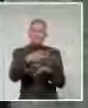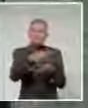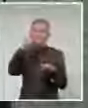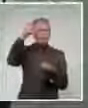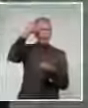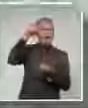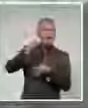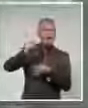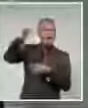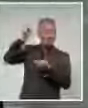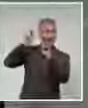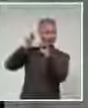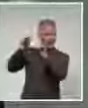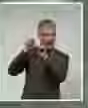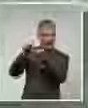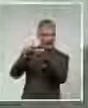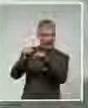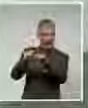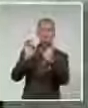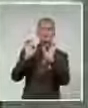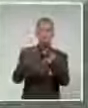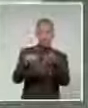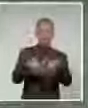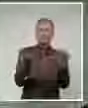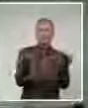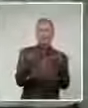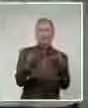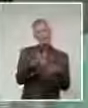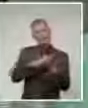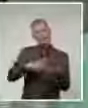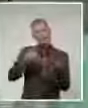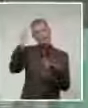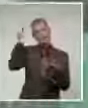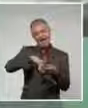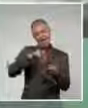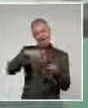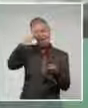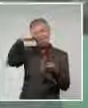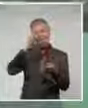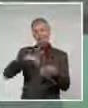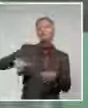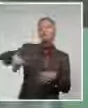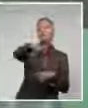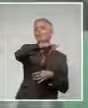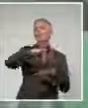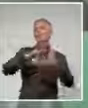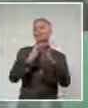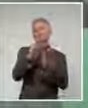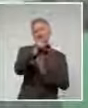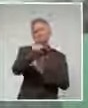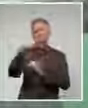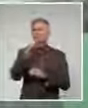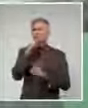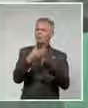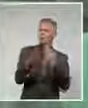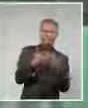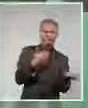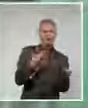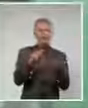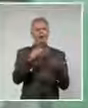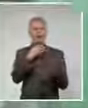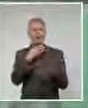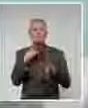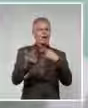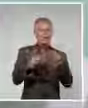sabe que esto es solo fruto de una sociedad con igualdad de oportunidades para todos, y con esa satisfacción se reinserta a